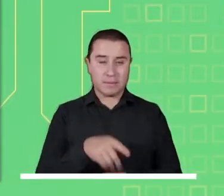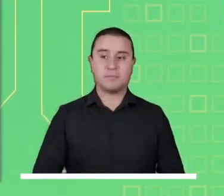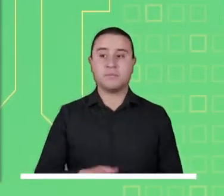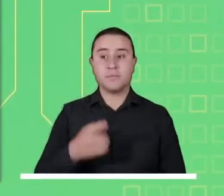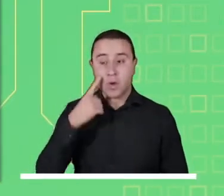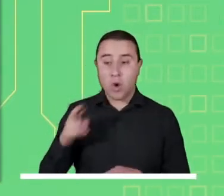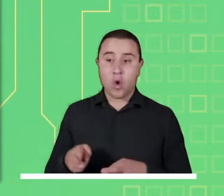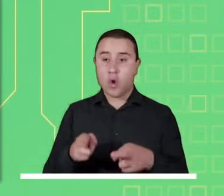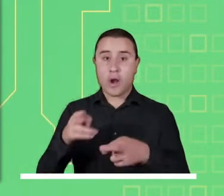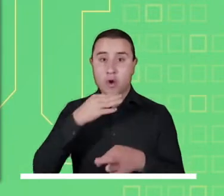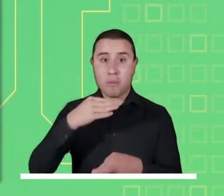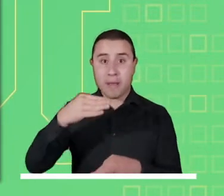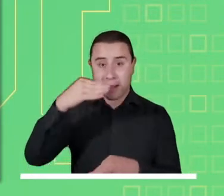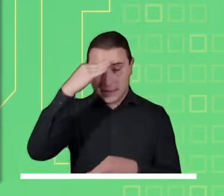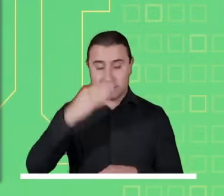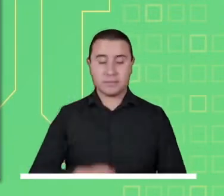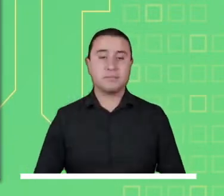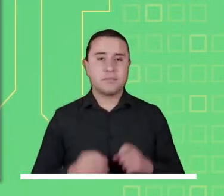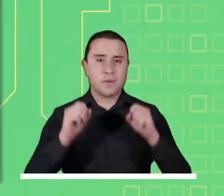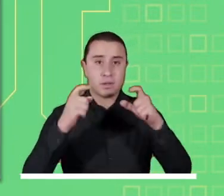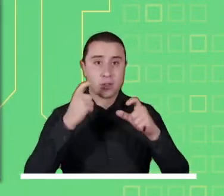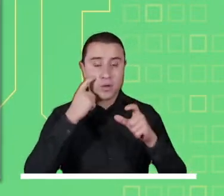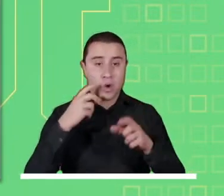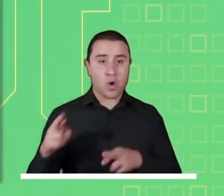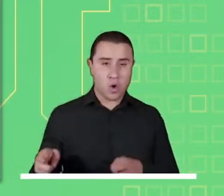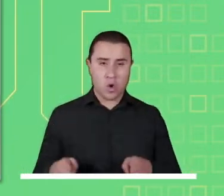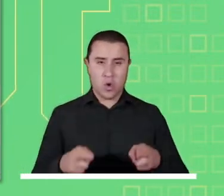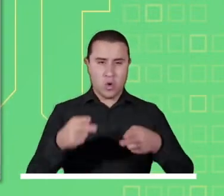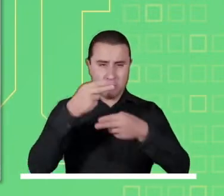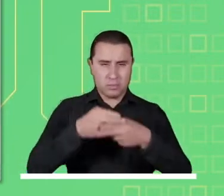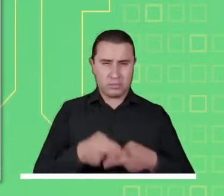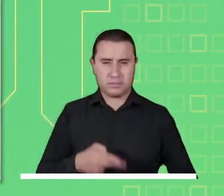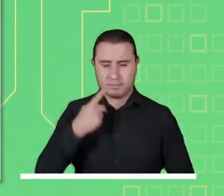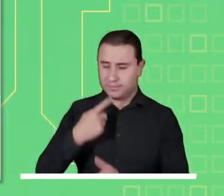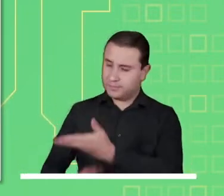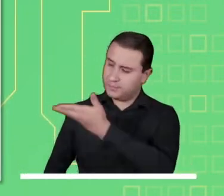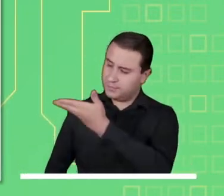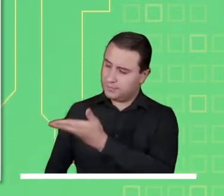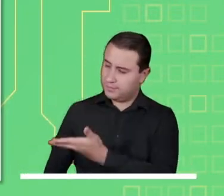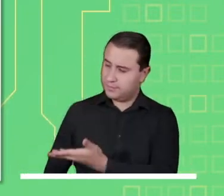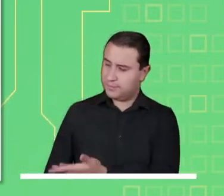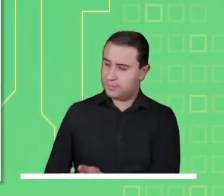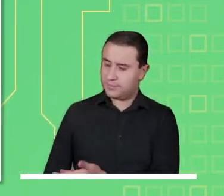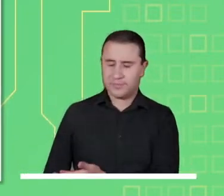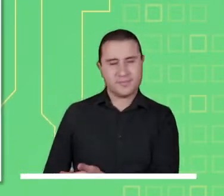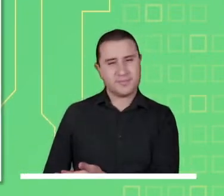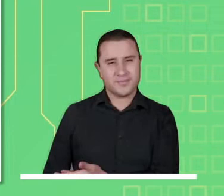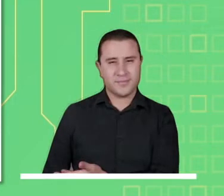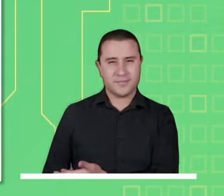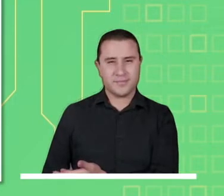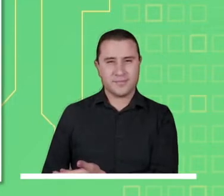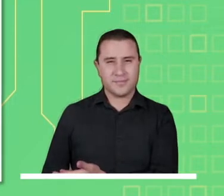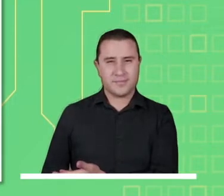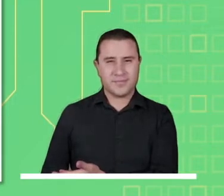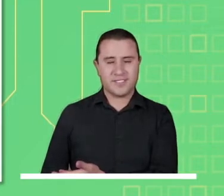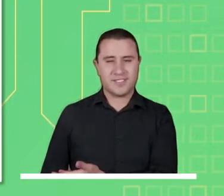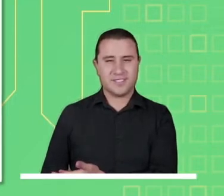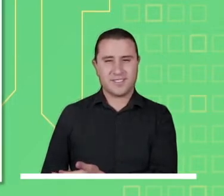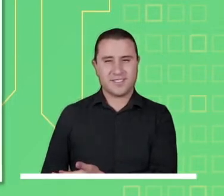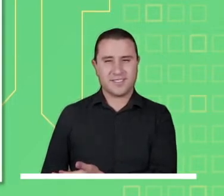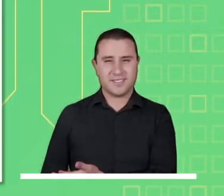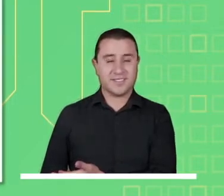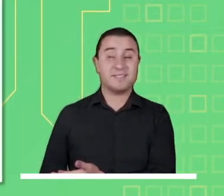de Puerto López en Meta. Se registra creciente súbita y desbordamiento del río Medellín. Atención en los municipios de Río